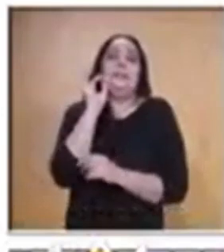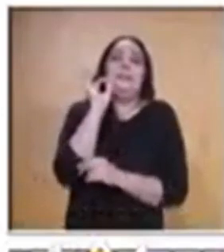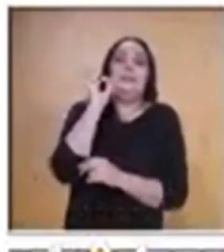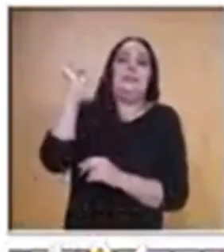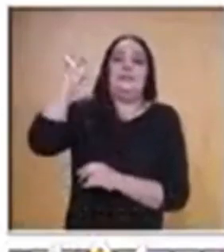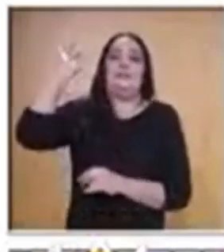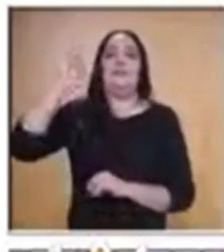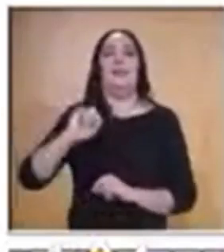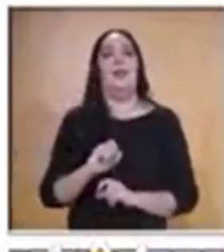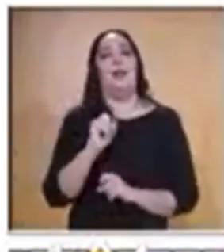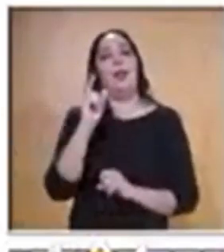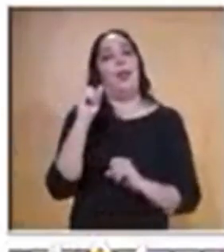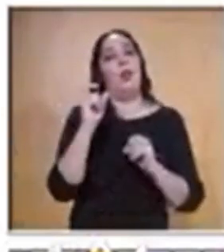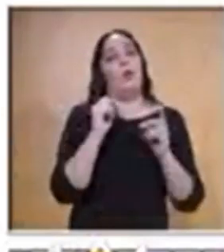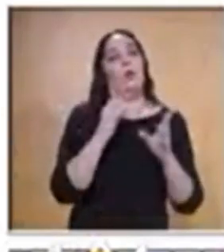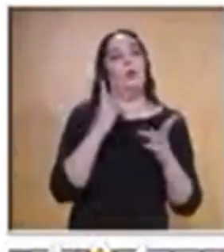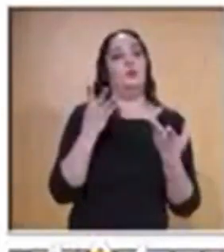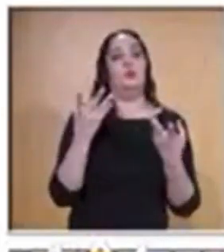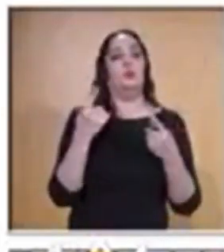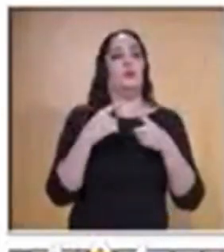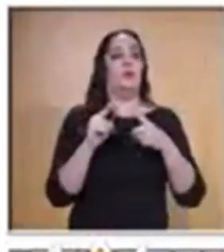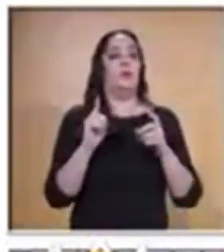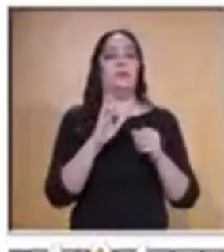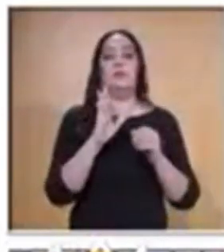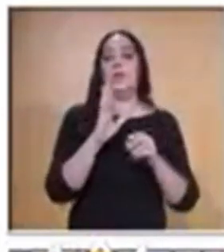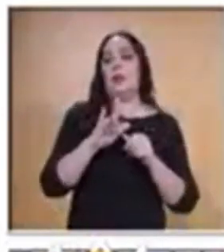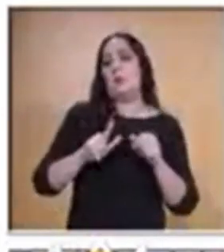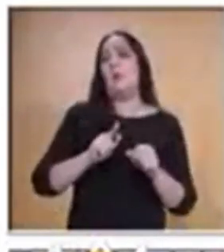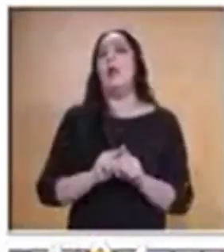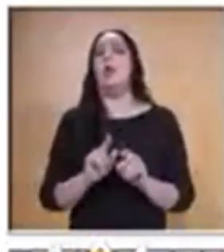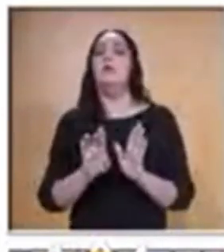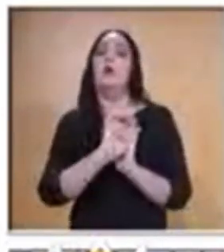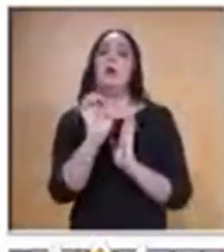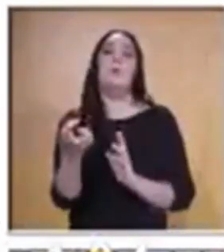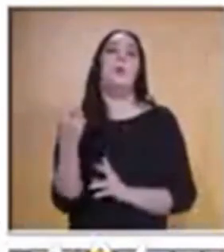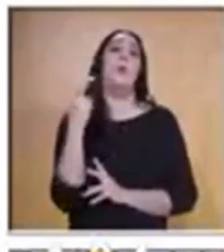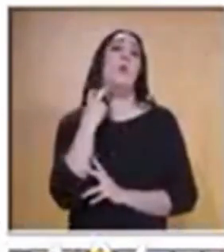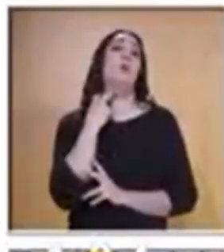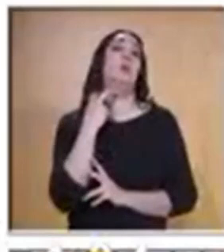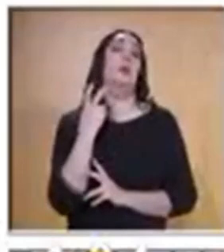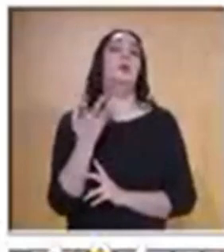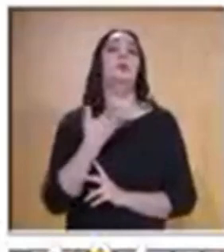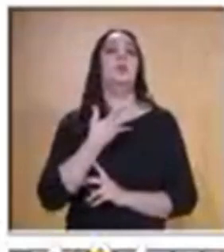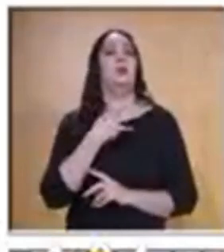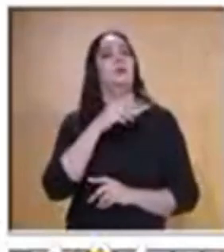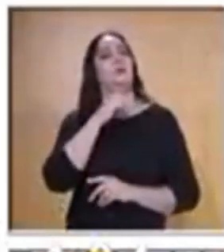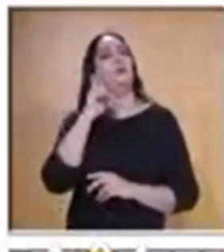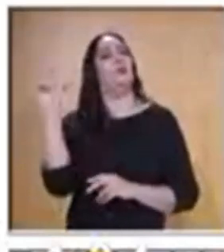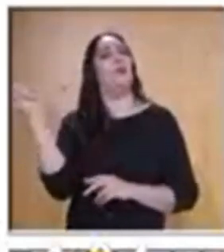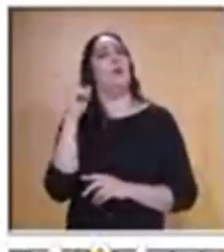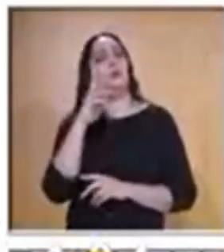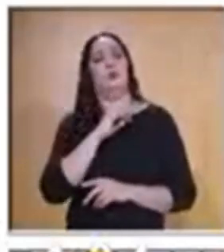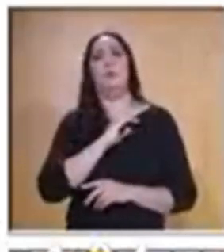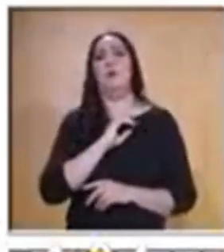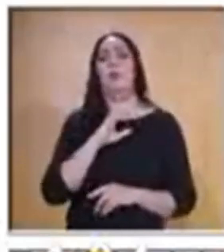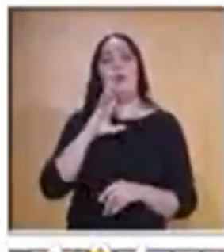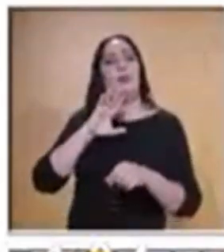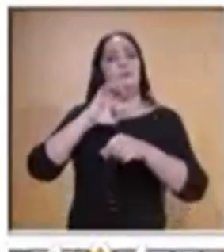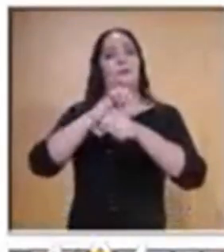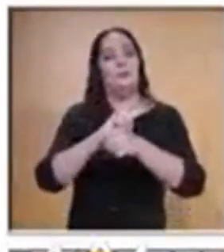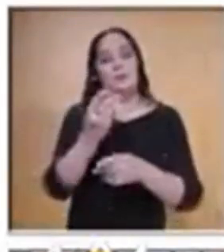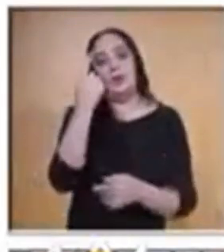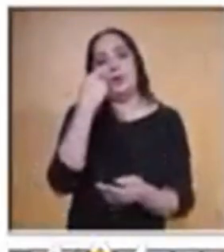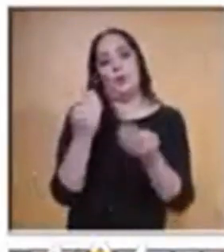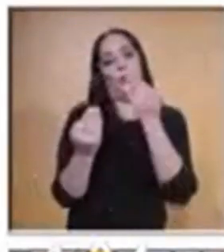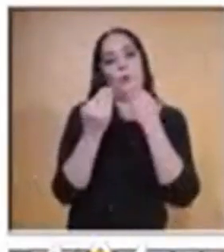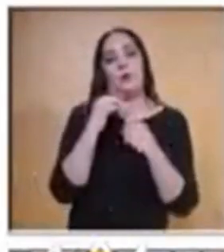Algunos organismos como los murciélagos emiten sonidos que les permiten cazar y alimentarse, y las ballenas, por ejemplo, se comunican